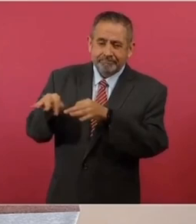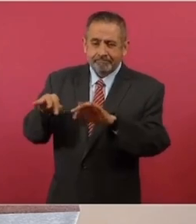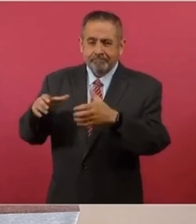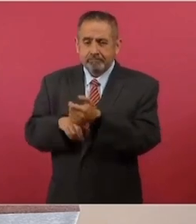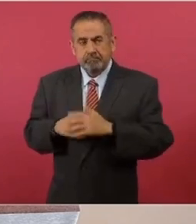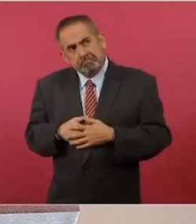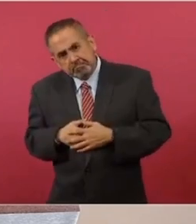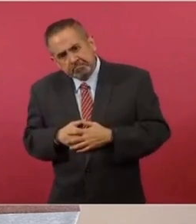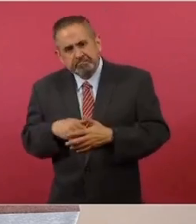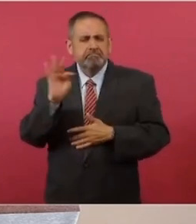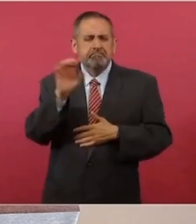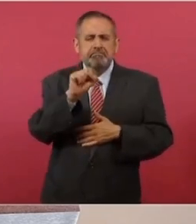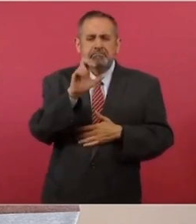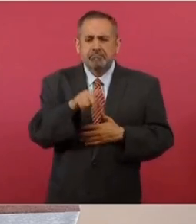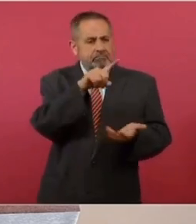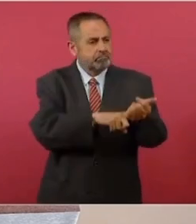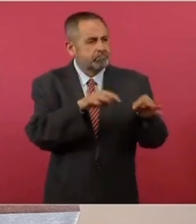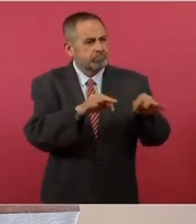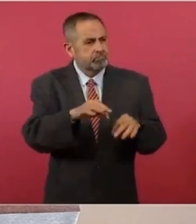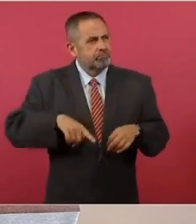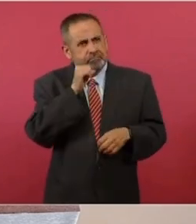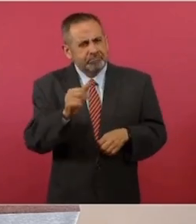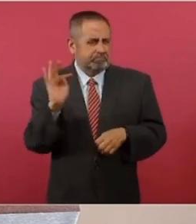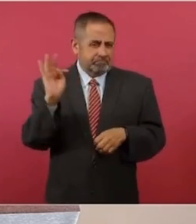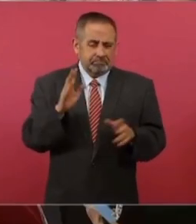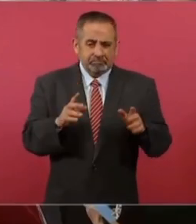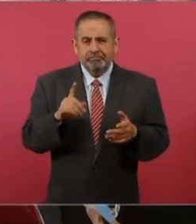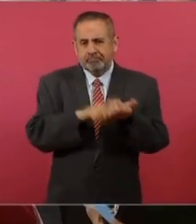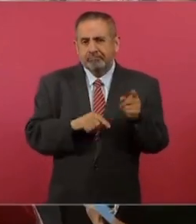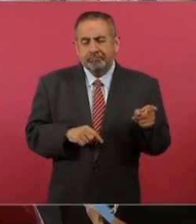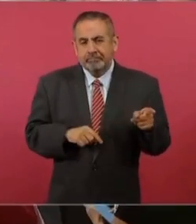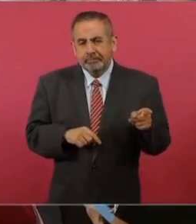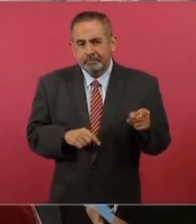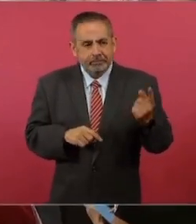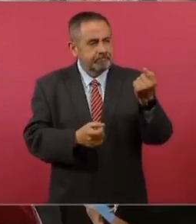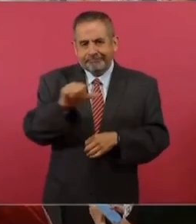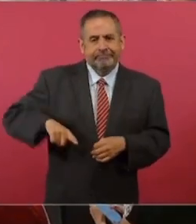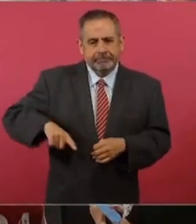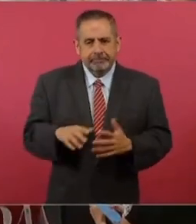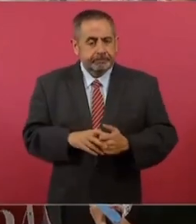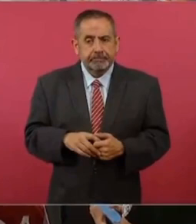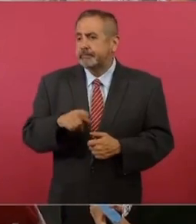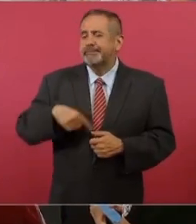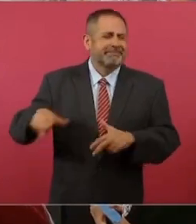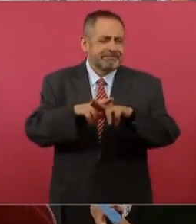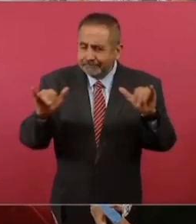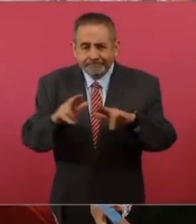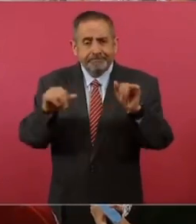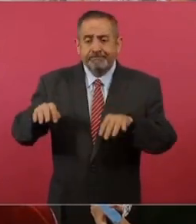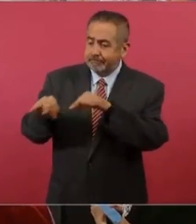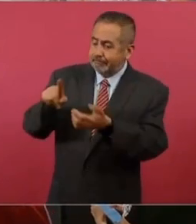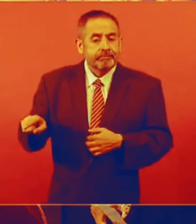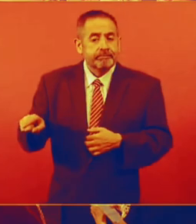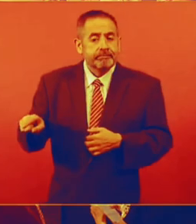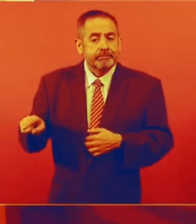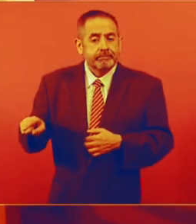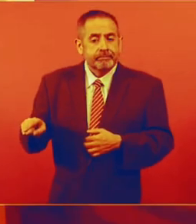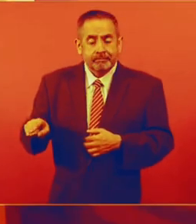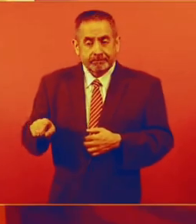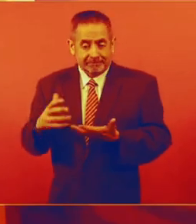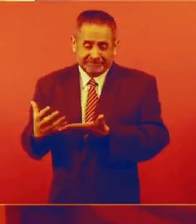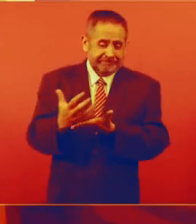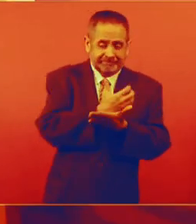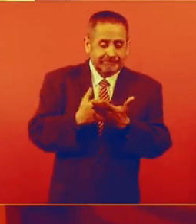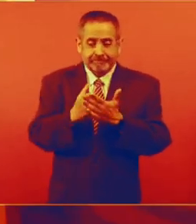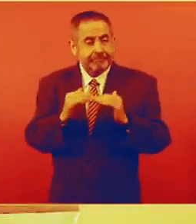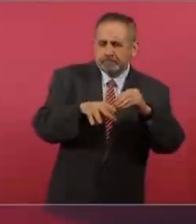Solo que los ministros de la Corte no sean servidores públicos. Que en sentido estricto algunos no lo son. Un servidor público podrá tener una remuneración igual o mayor